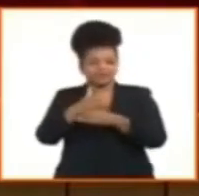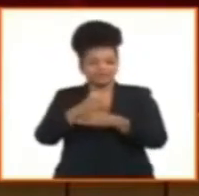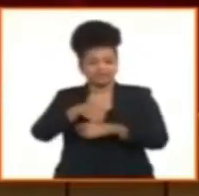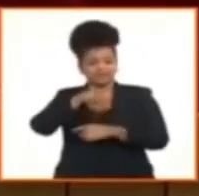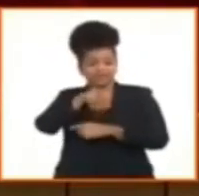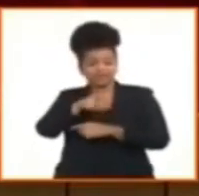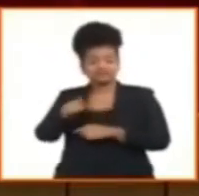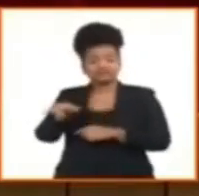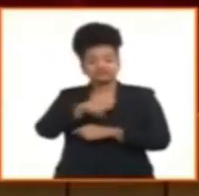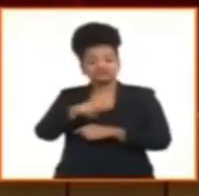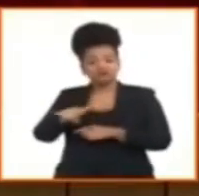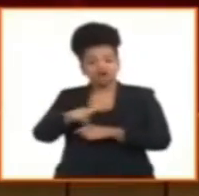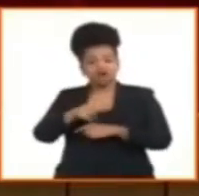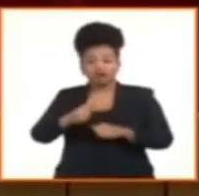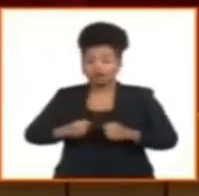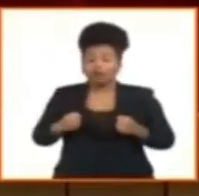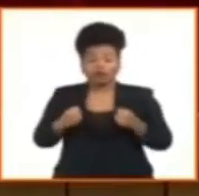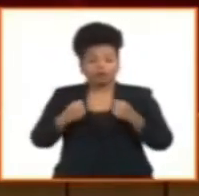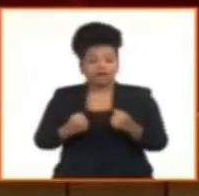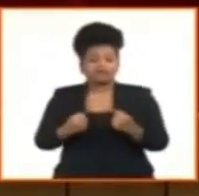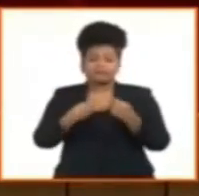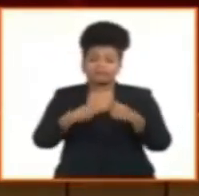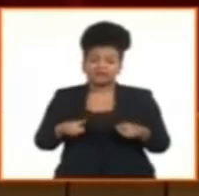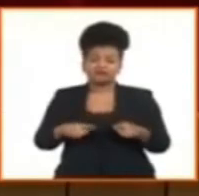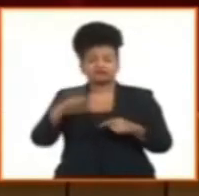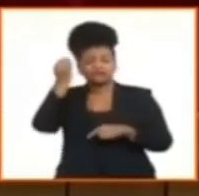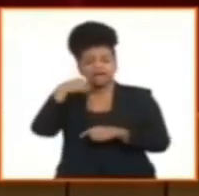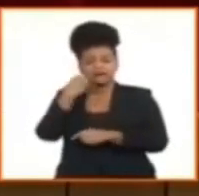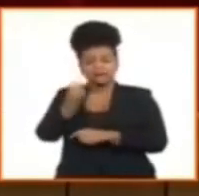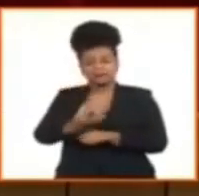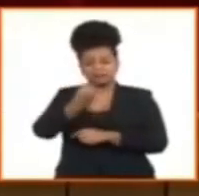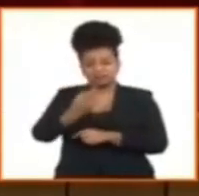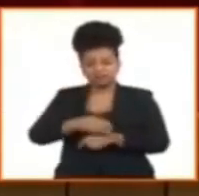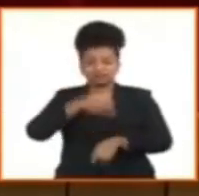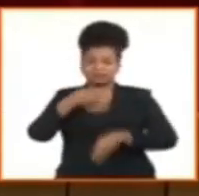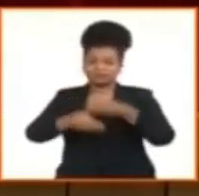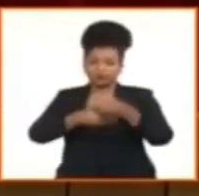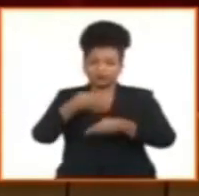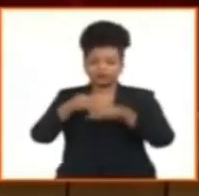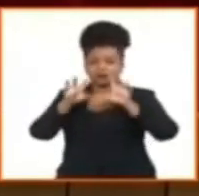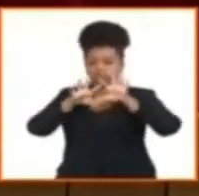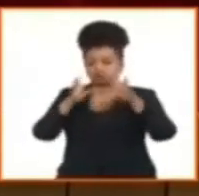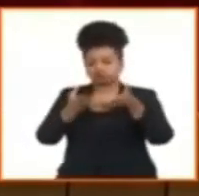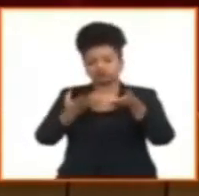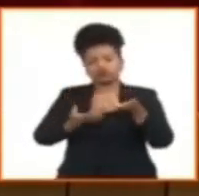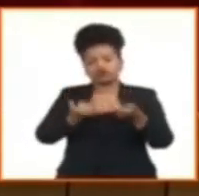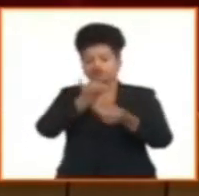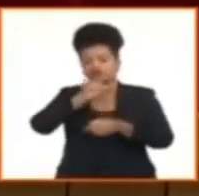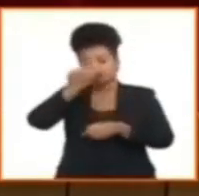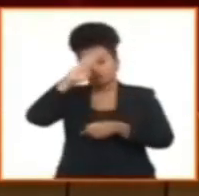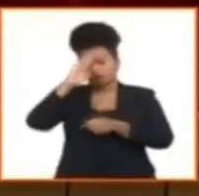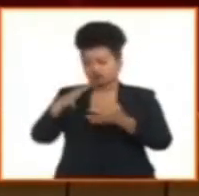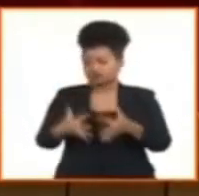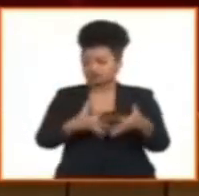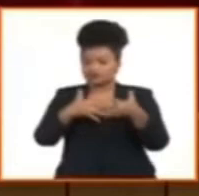de hacerlo frente a un vendaval de mentiras, de acciones violentas, de actos subversivos, de shows mediáticos